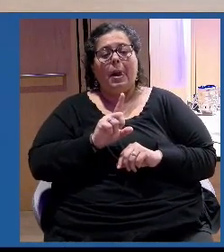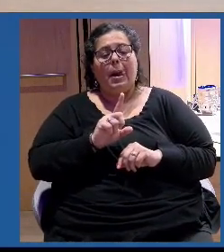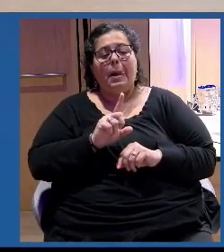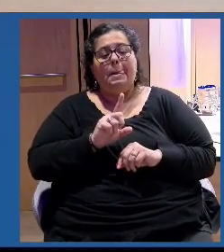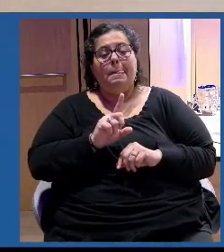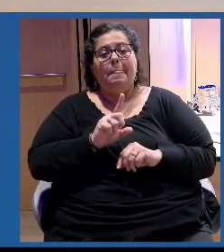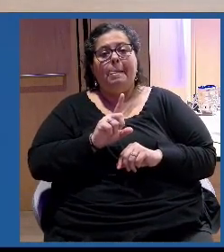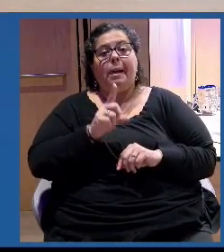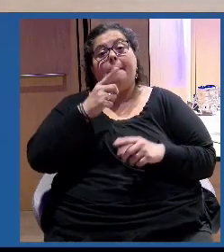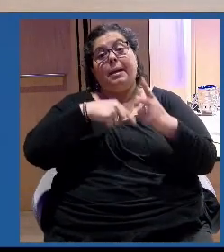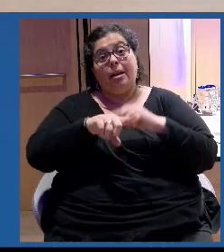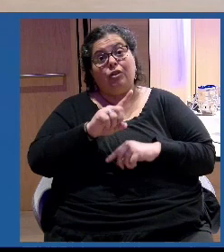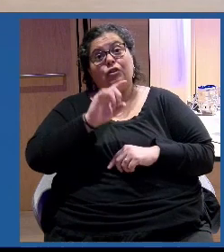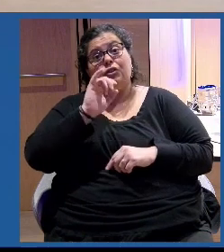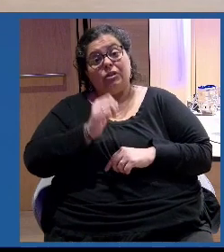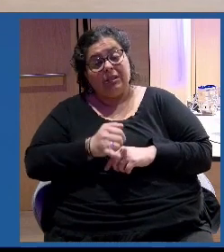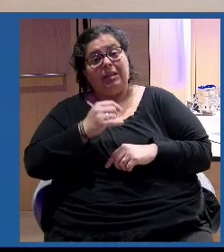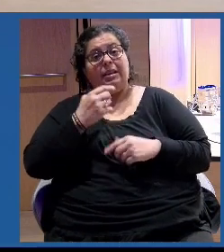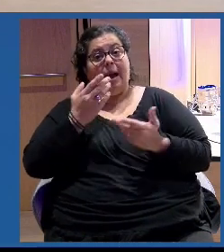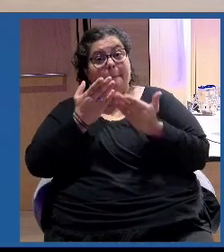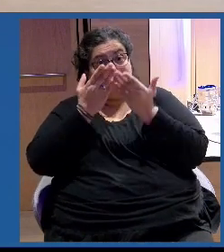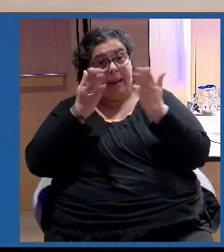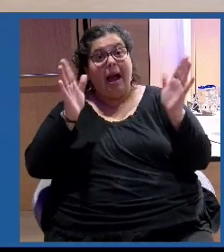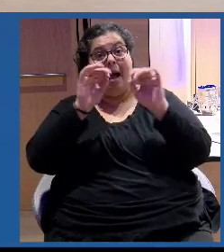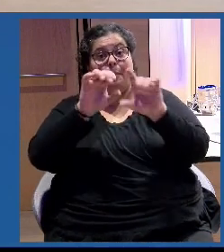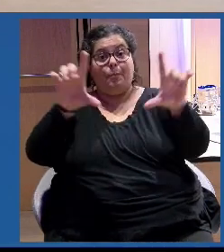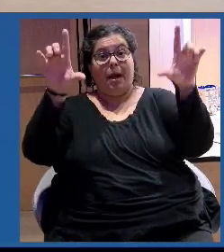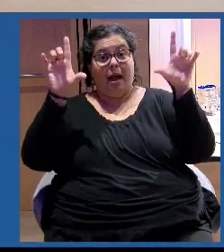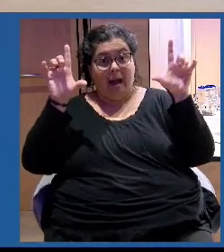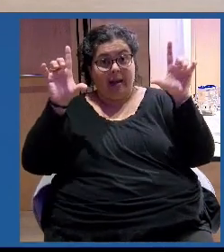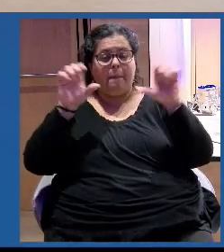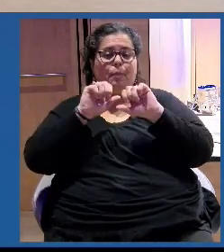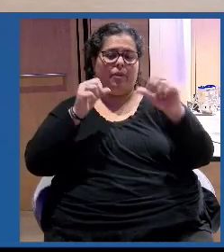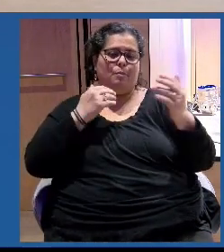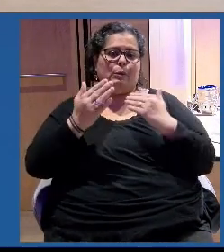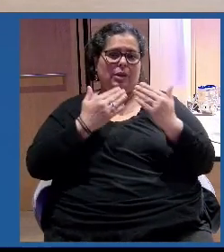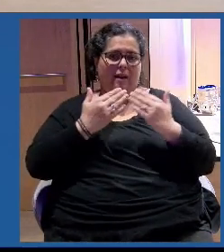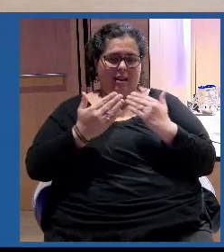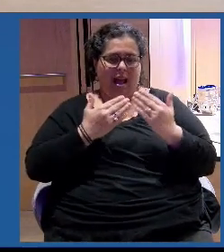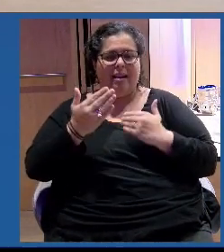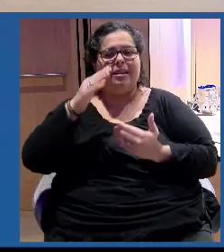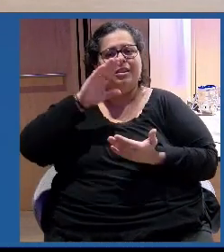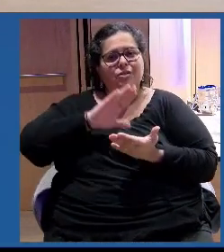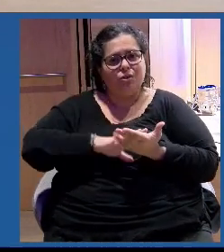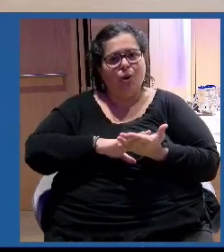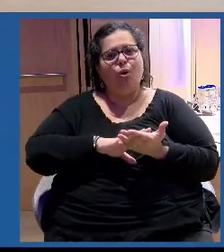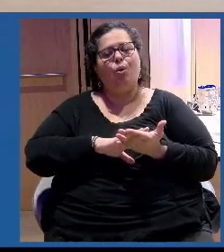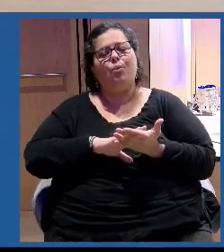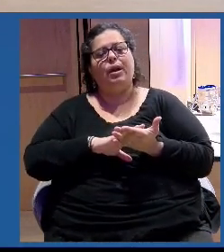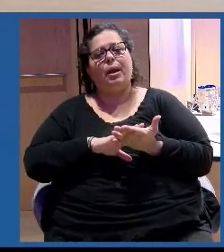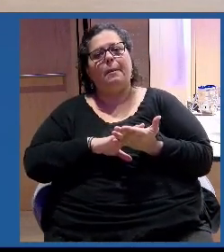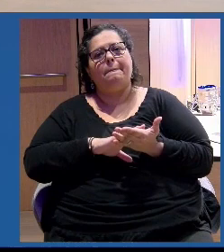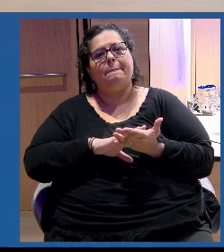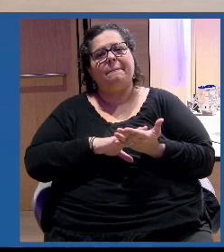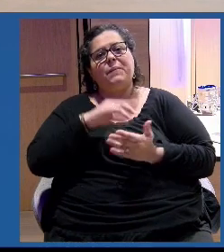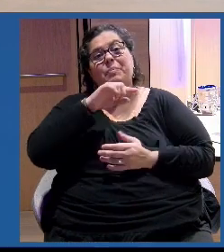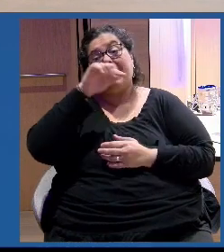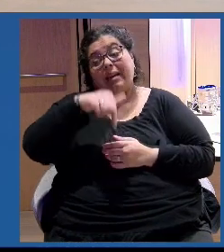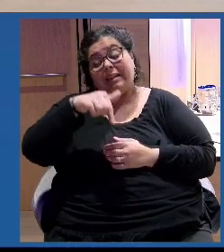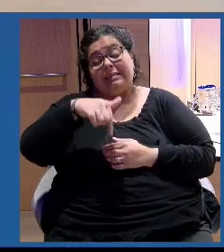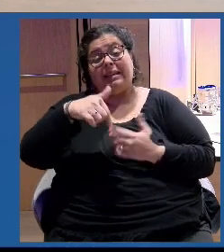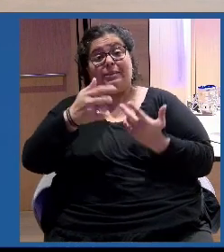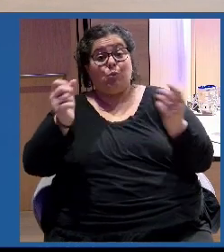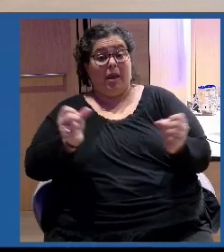entonces, si lo asociamos a esa imagen, ¿por qué no empezar conversando? Si bien este es un evento de